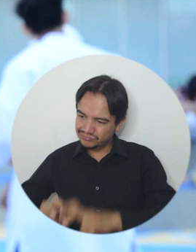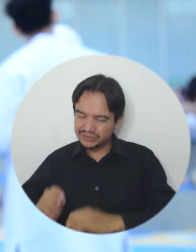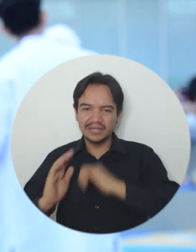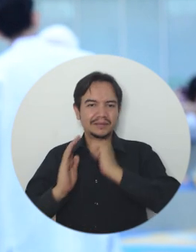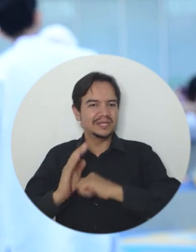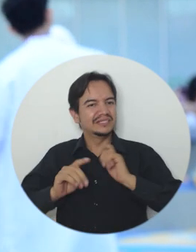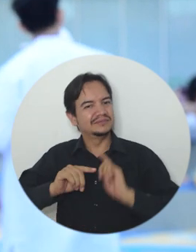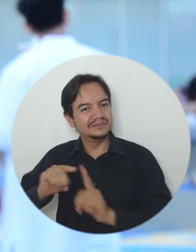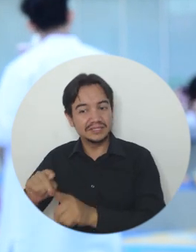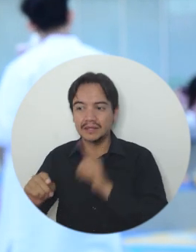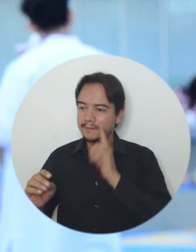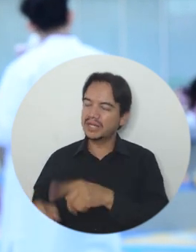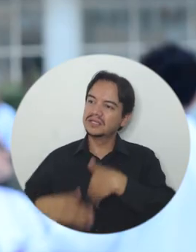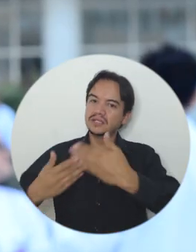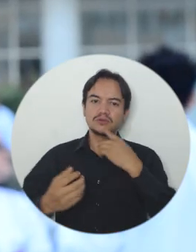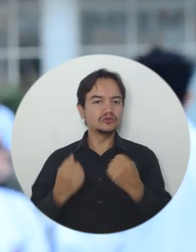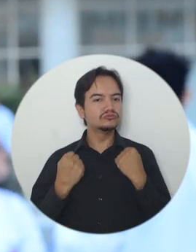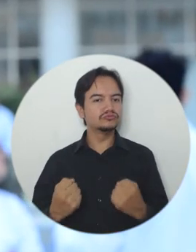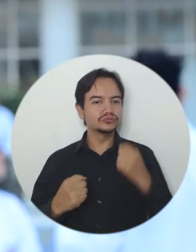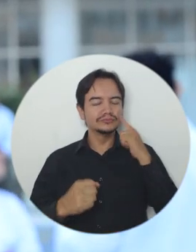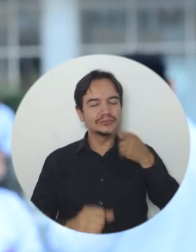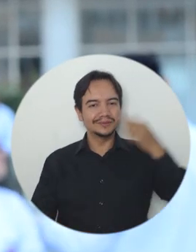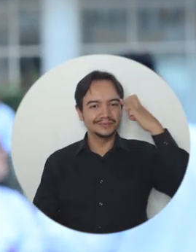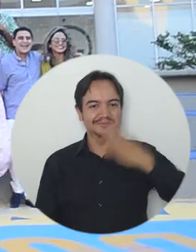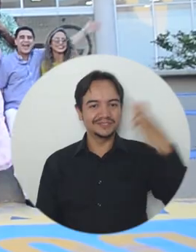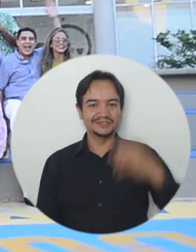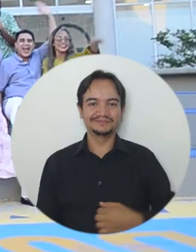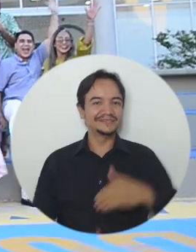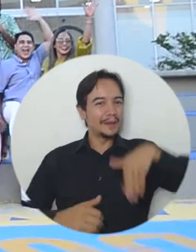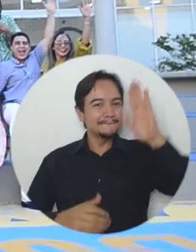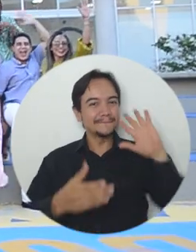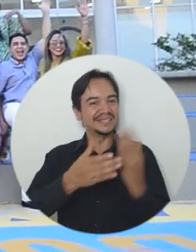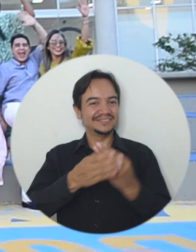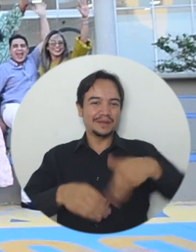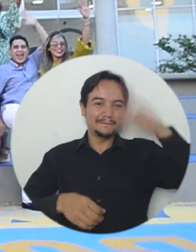pequeñitos disciplinares de las áreas investigativas para enfrentar la vida cotidiana profesional